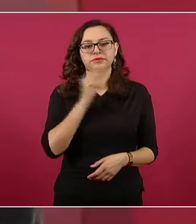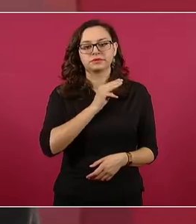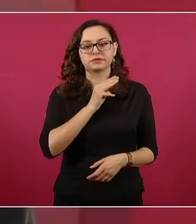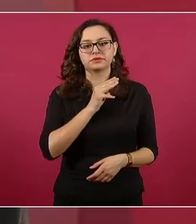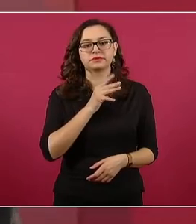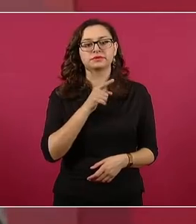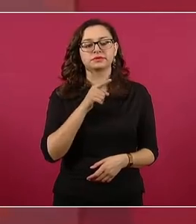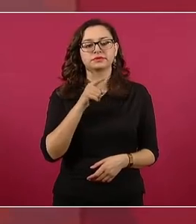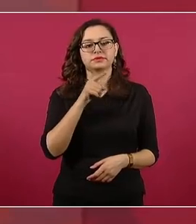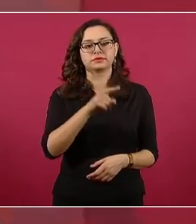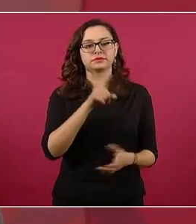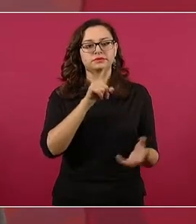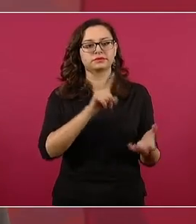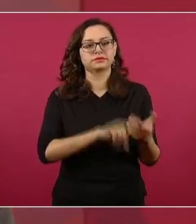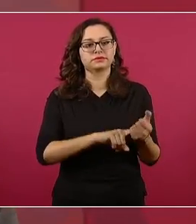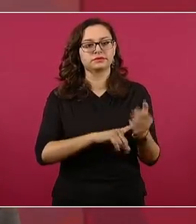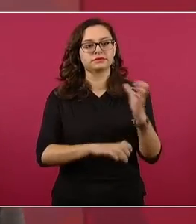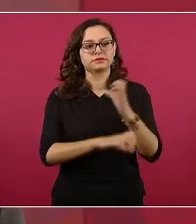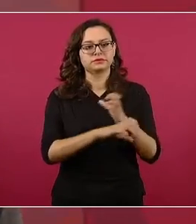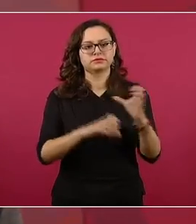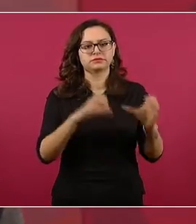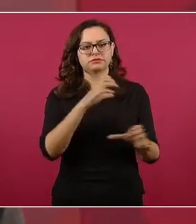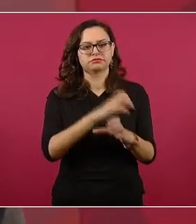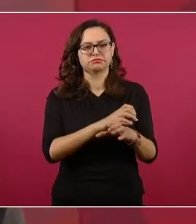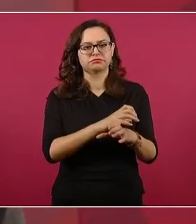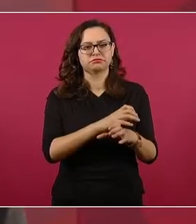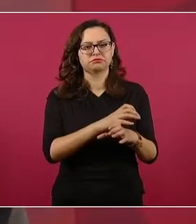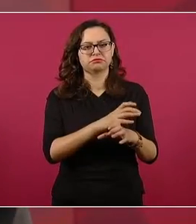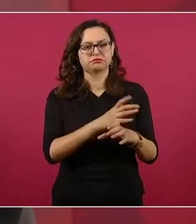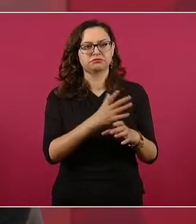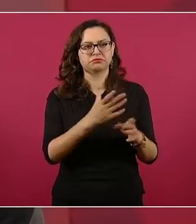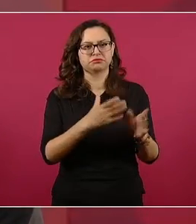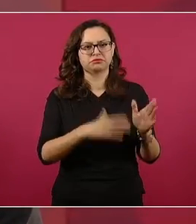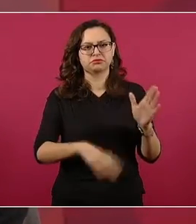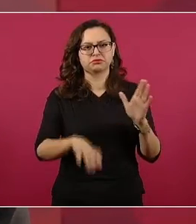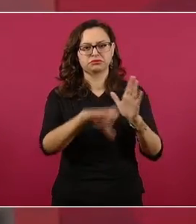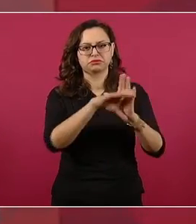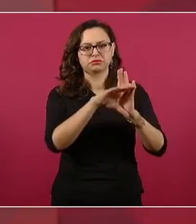una bodega que tiene muchas mochilas